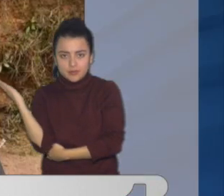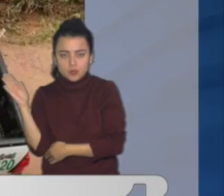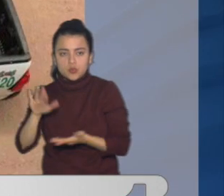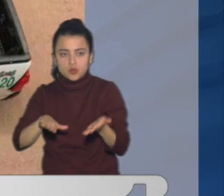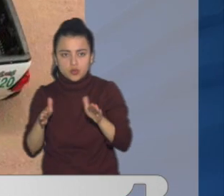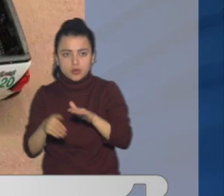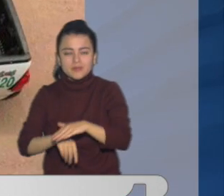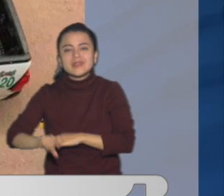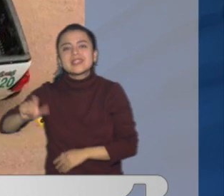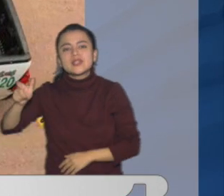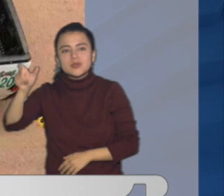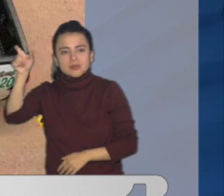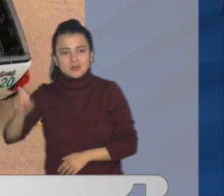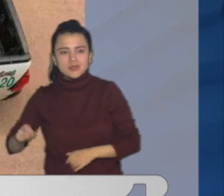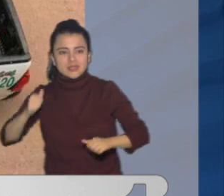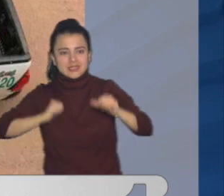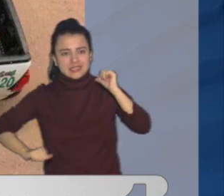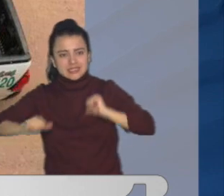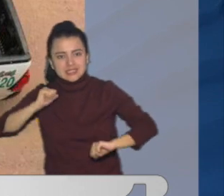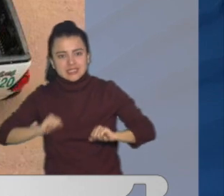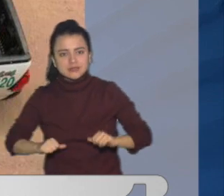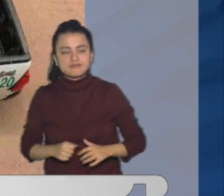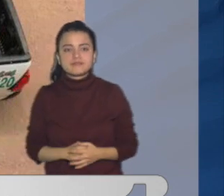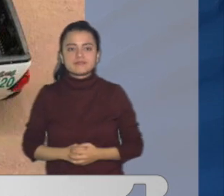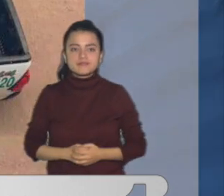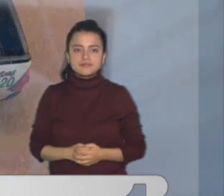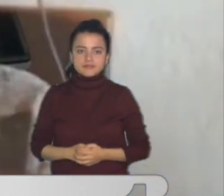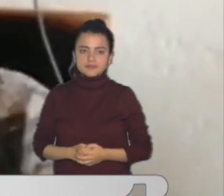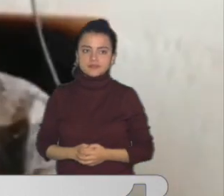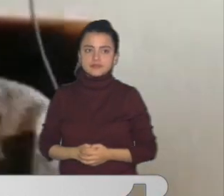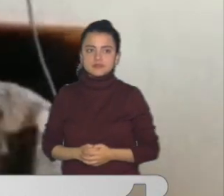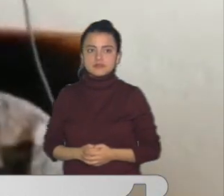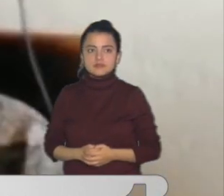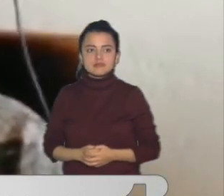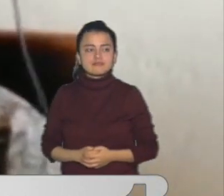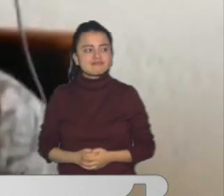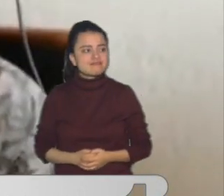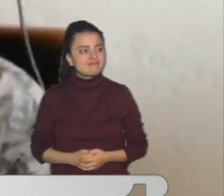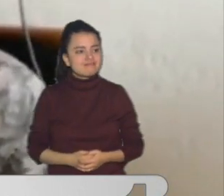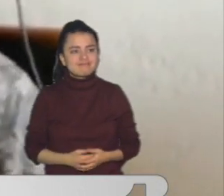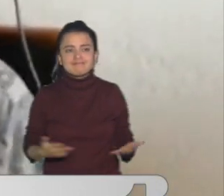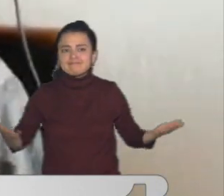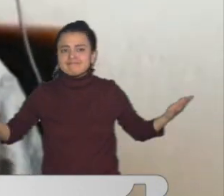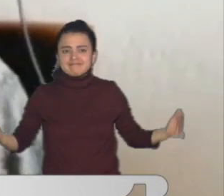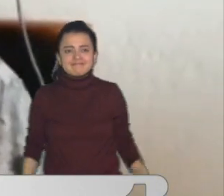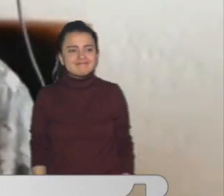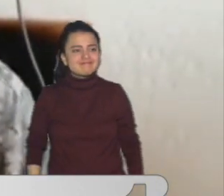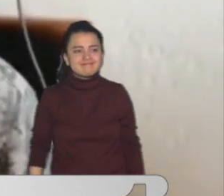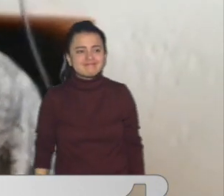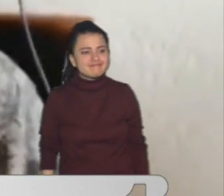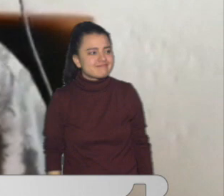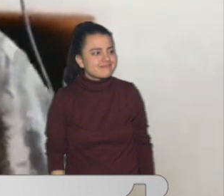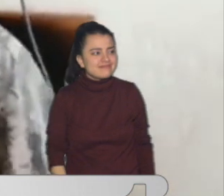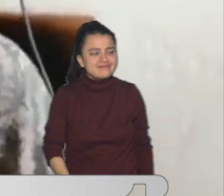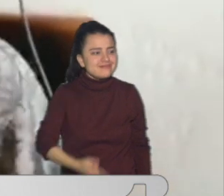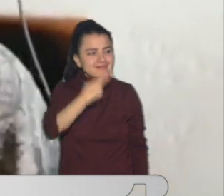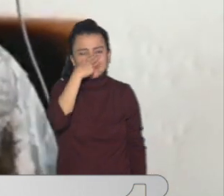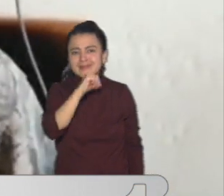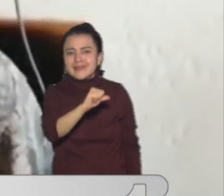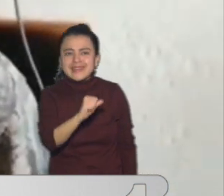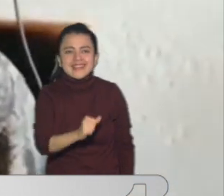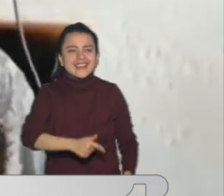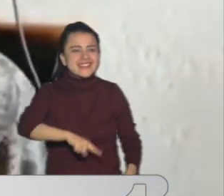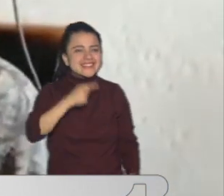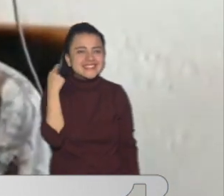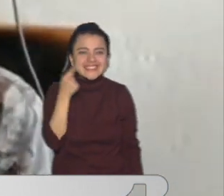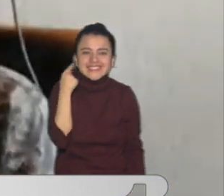años, y otro policía más resultó herido. Extrovertida, alegre, yo tengo videos con ella, todo el tiempo se